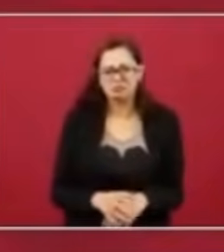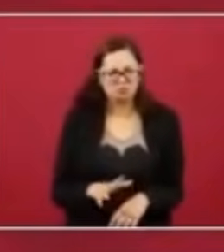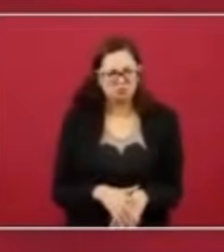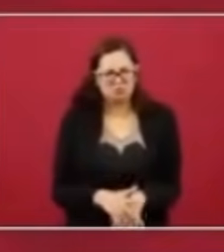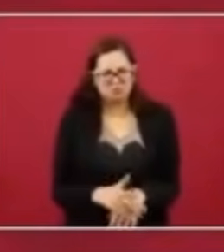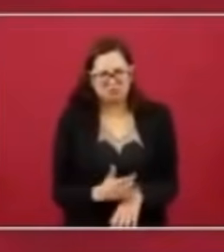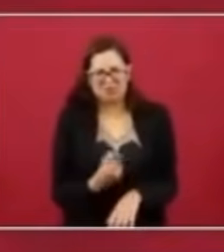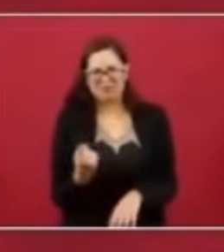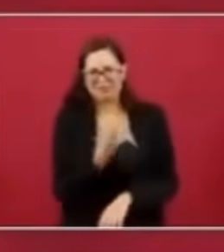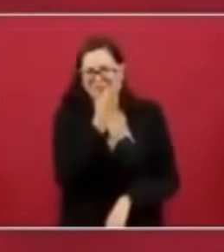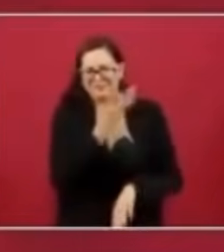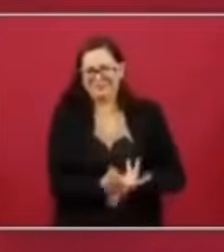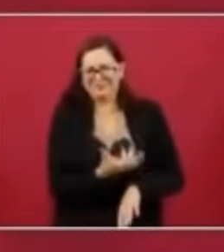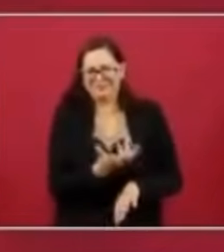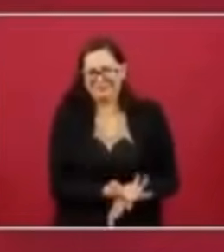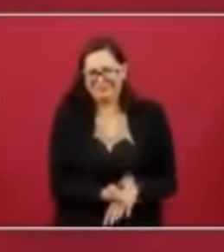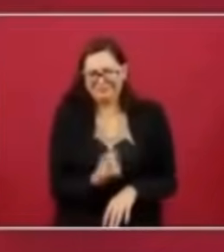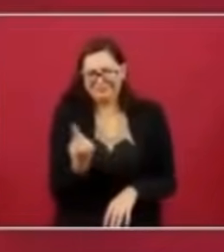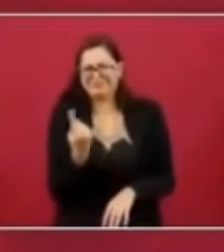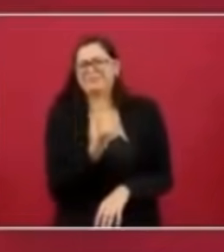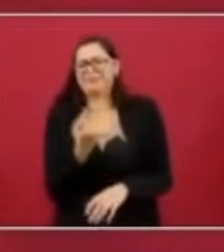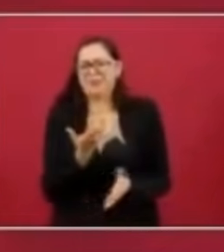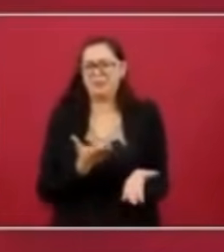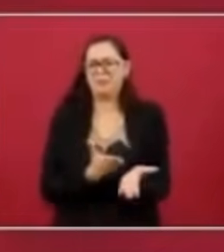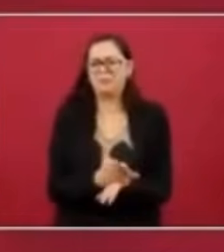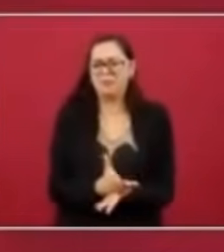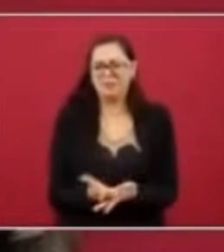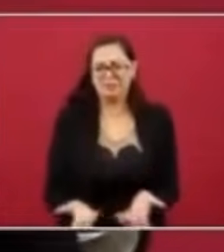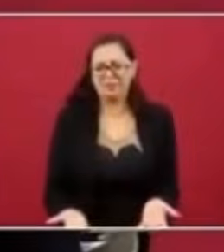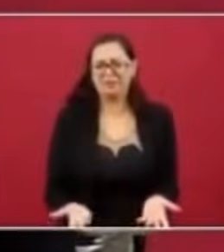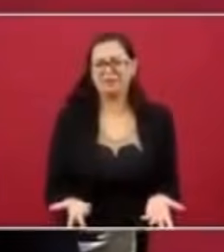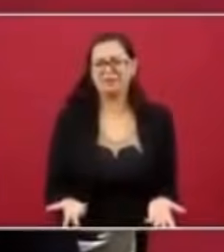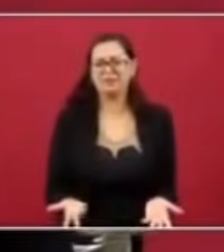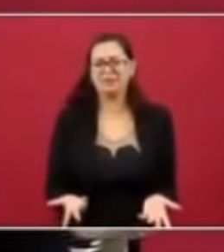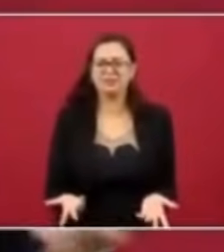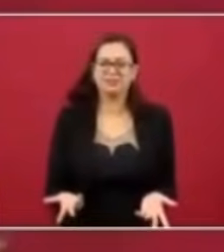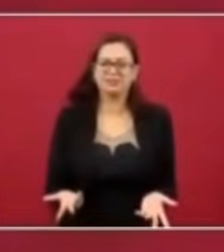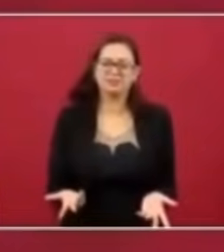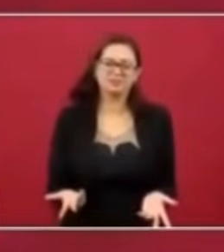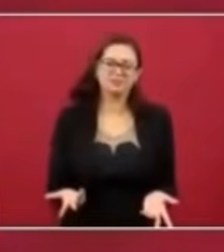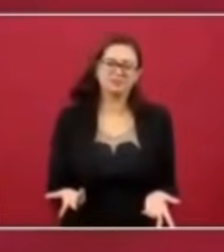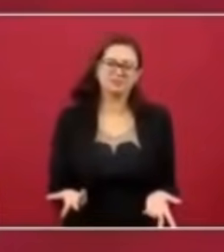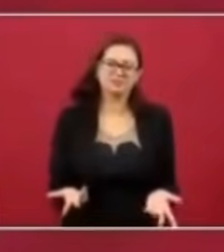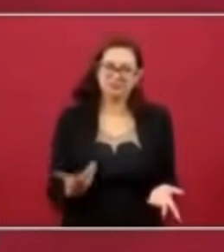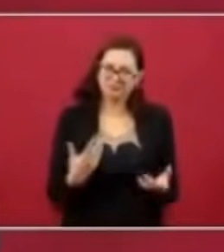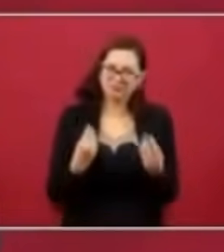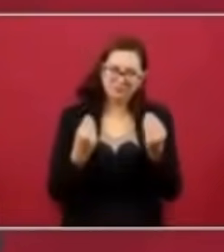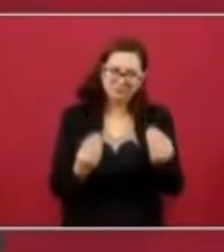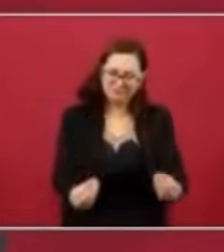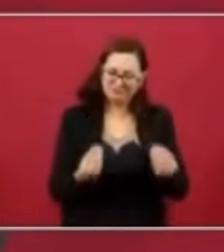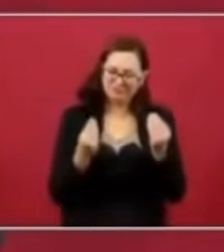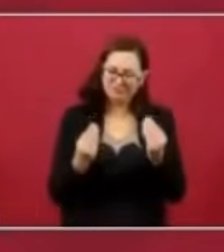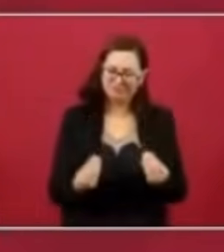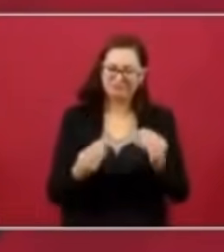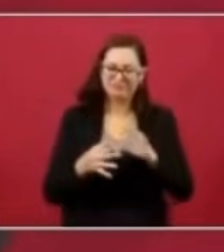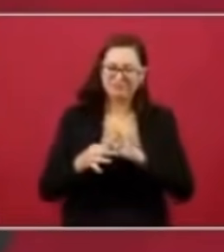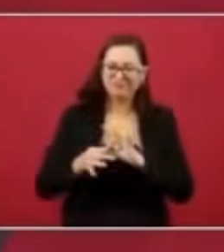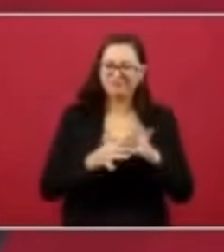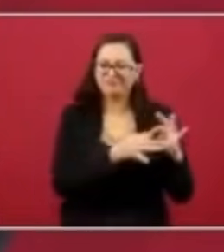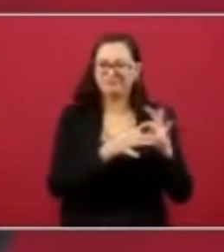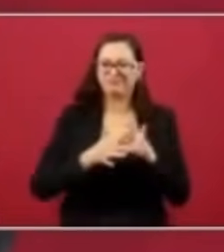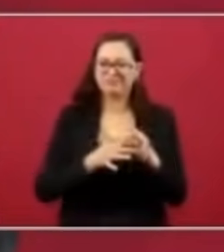tiene que ver Estados Unidos con nosotros? Mucho en este